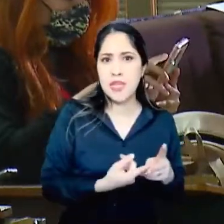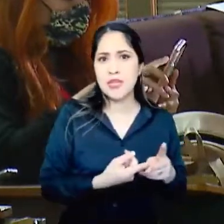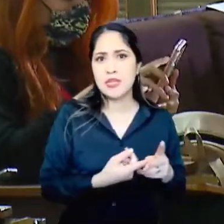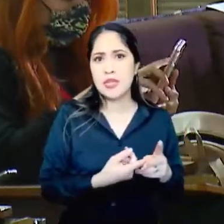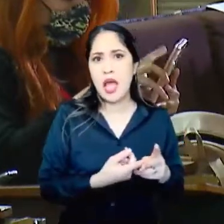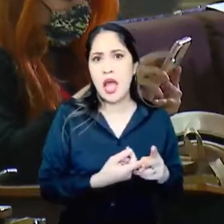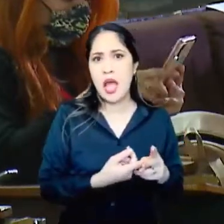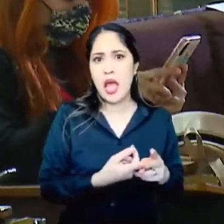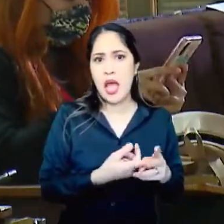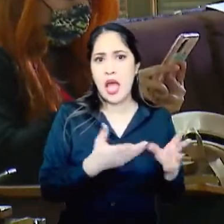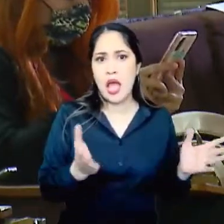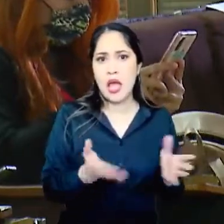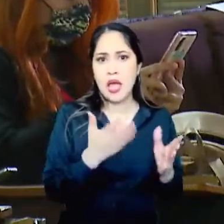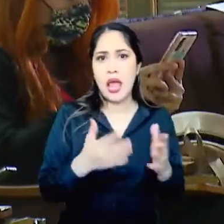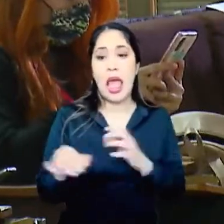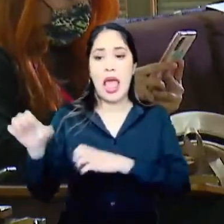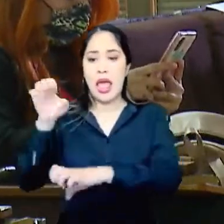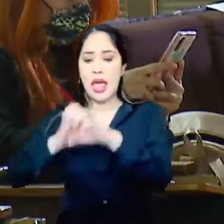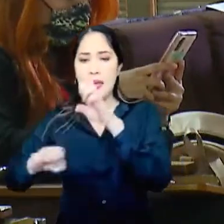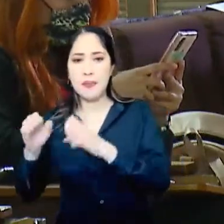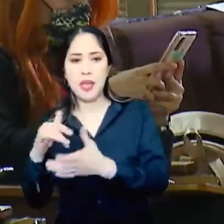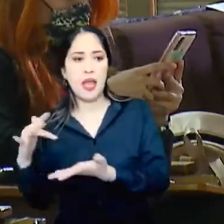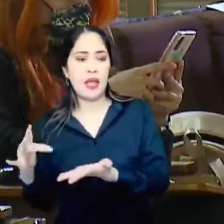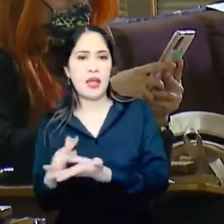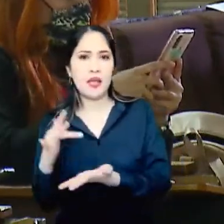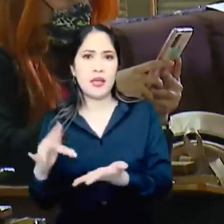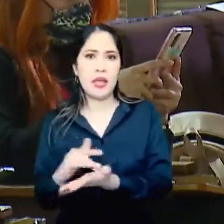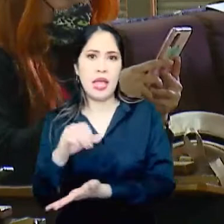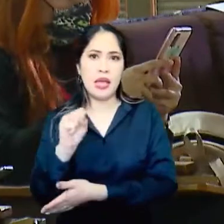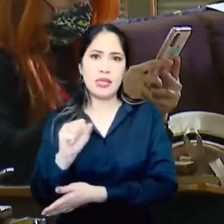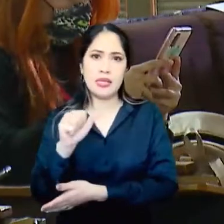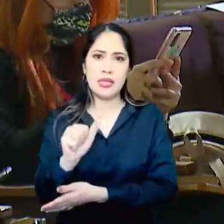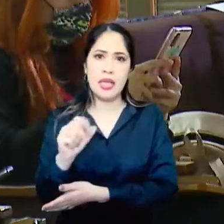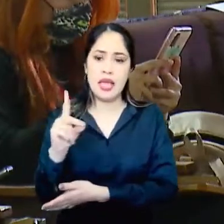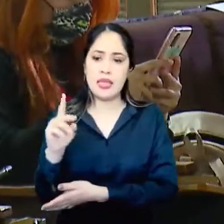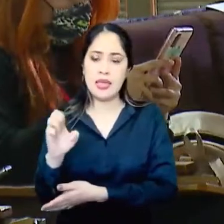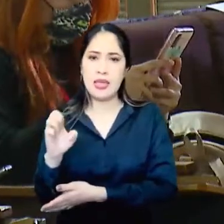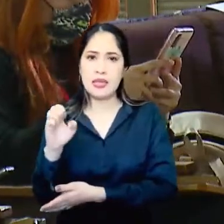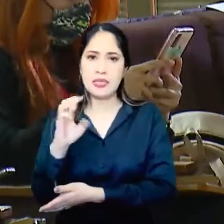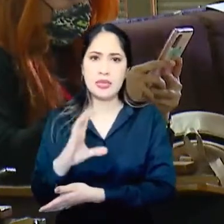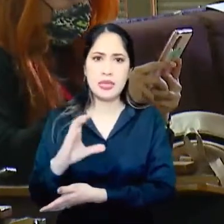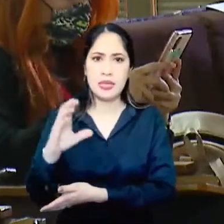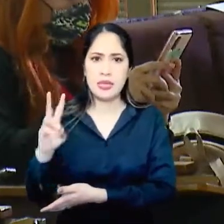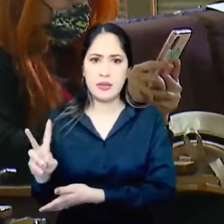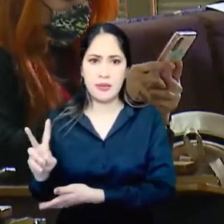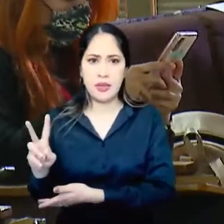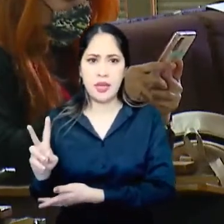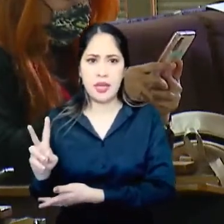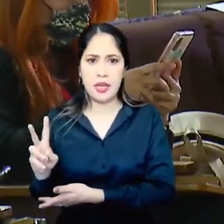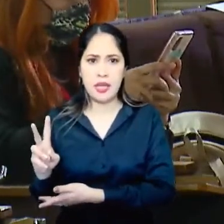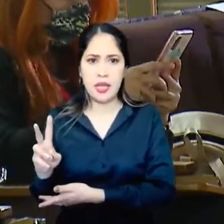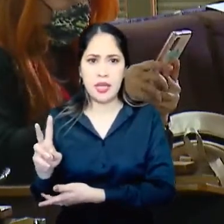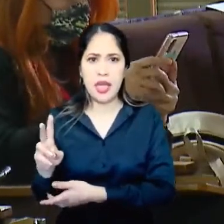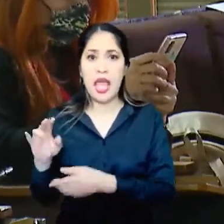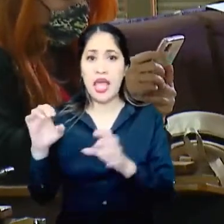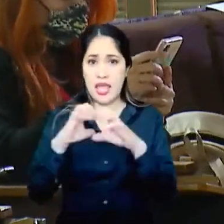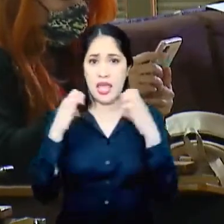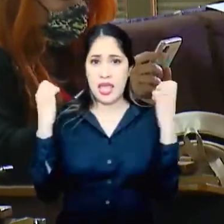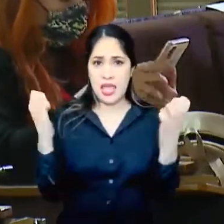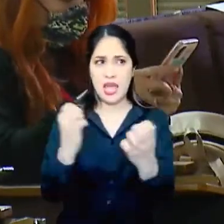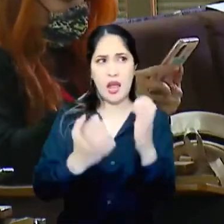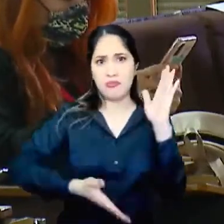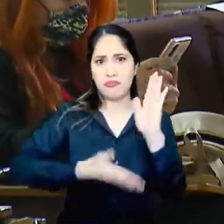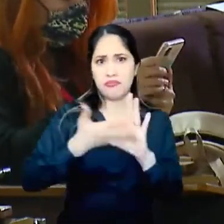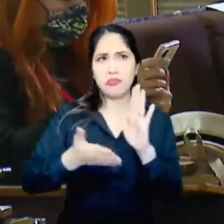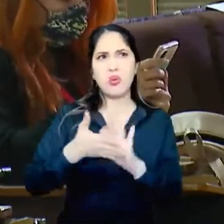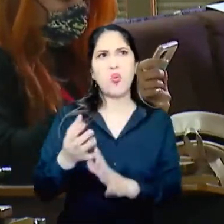una empresa, Estadios de Sinaloa, SADCB. Este costo de ese estadio en su origen fueron de